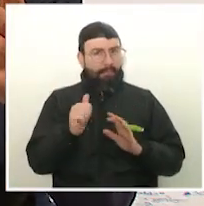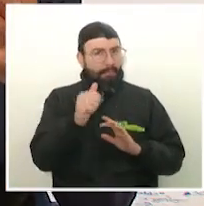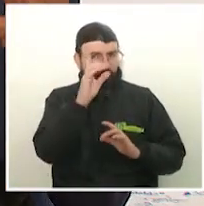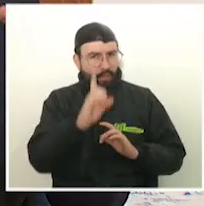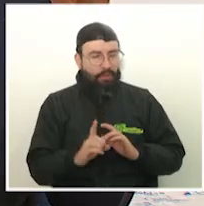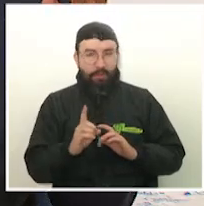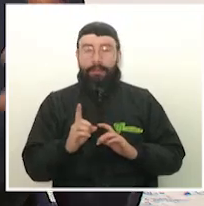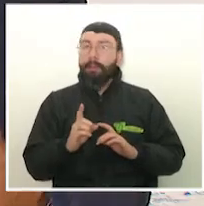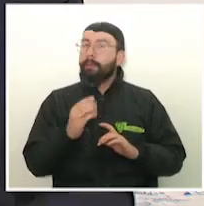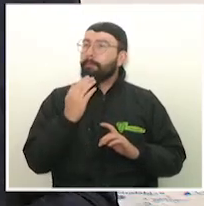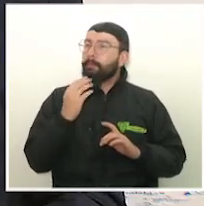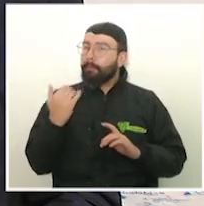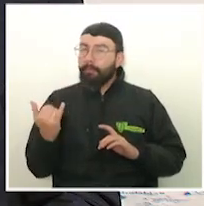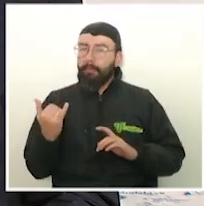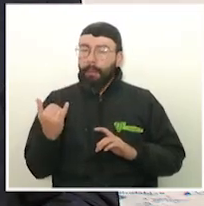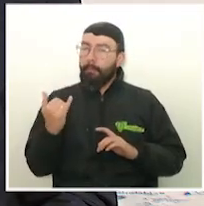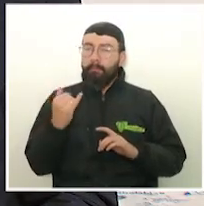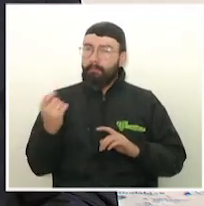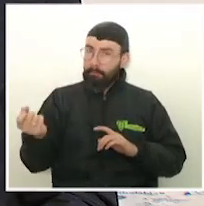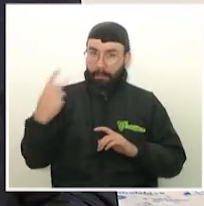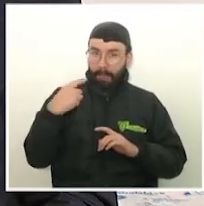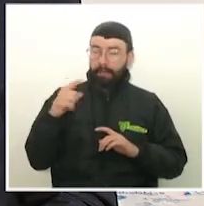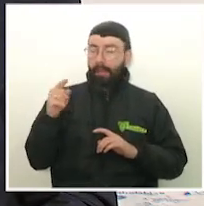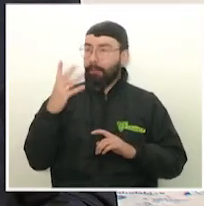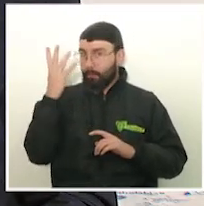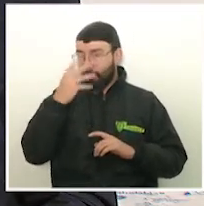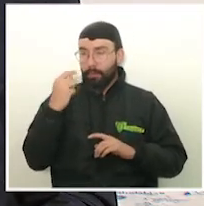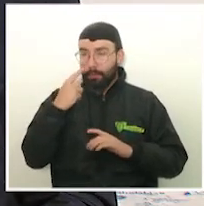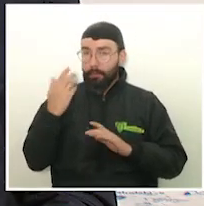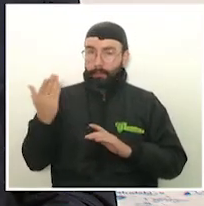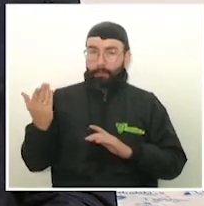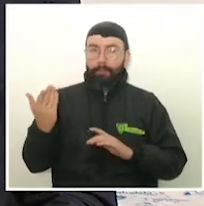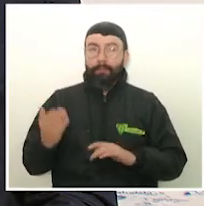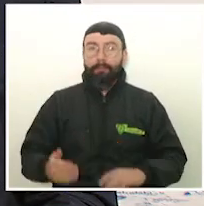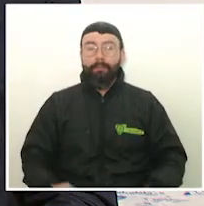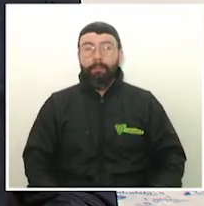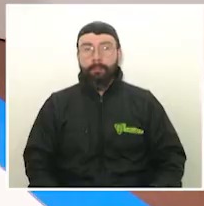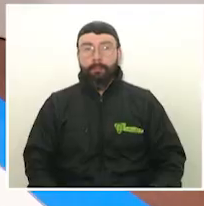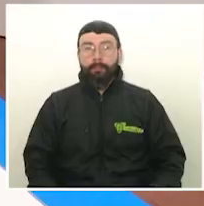que está esa pregunta, esta nota tan linda con el doctor Franklin Gómez.